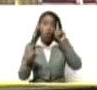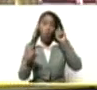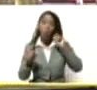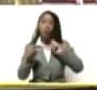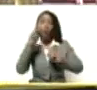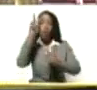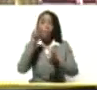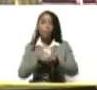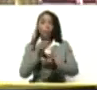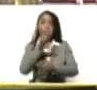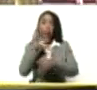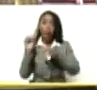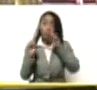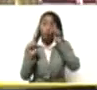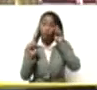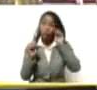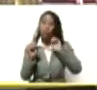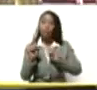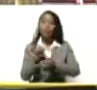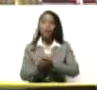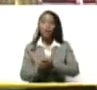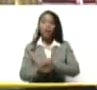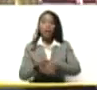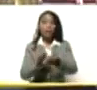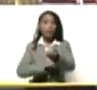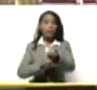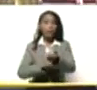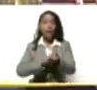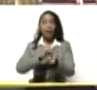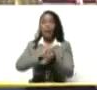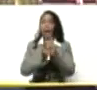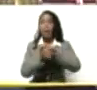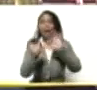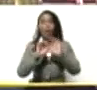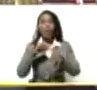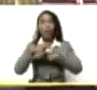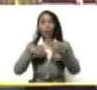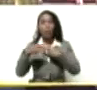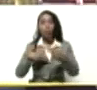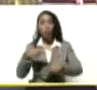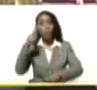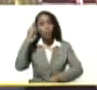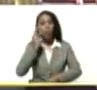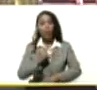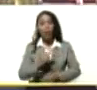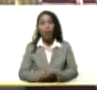2030, carácter irreversible de la revolución bolivariana.